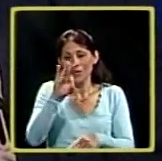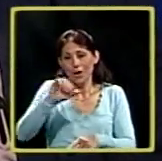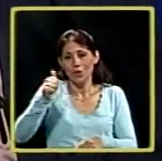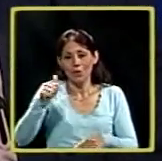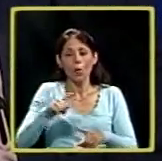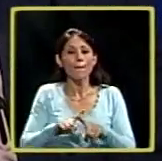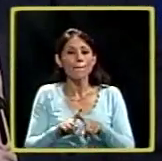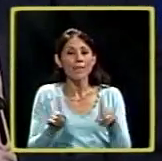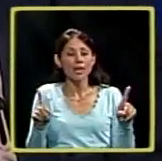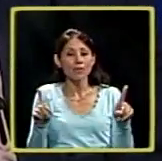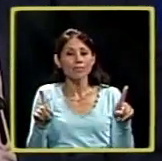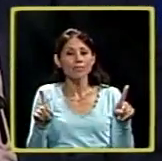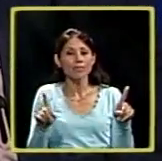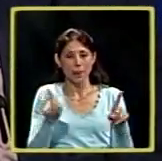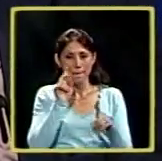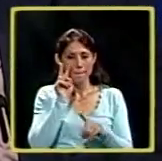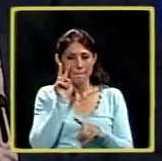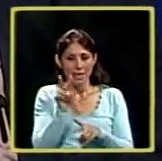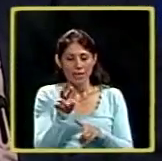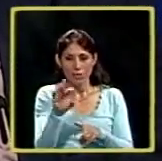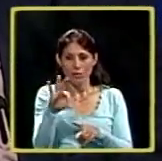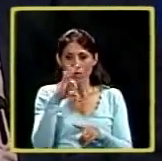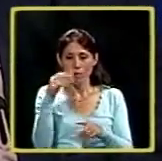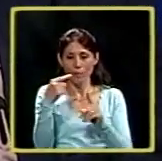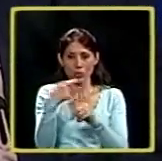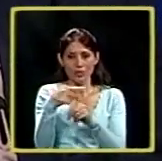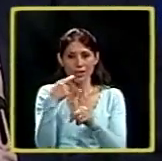en el sentido positivo, justamente cuando